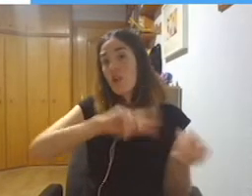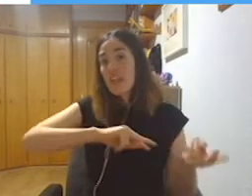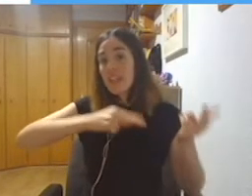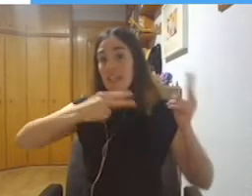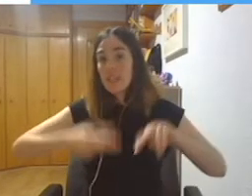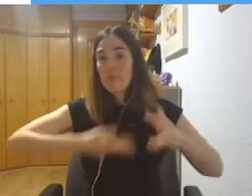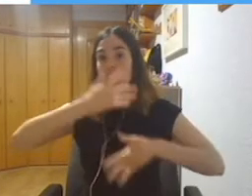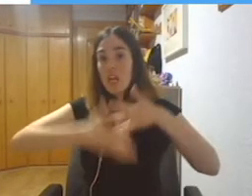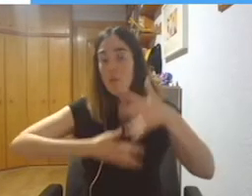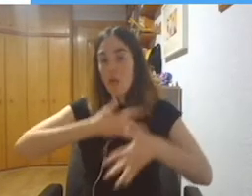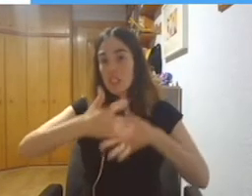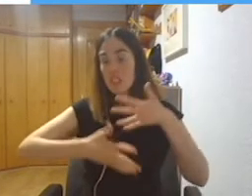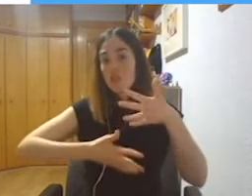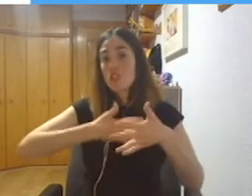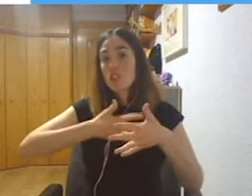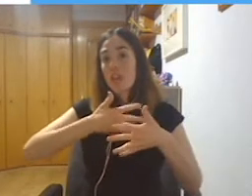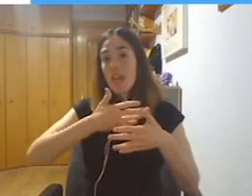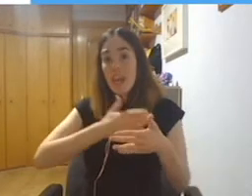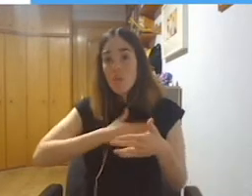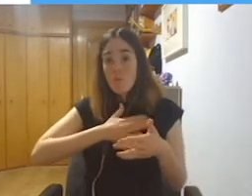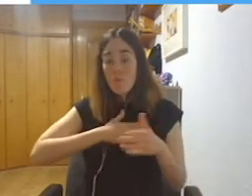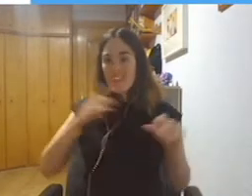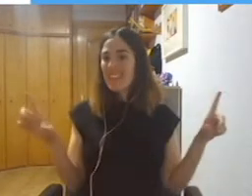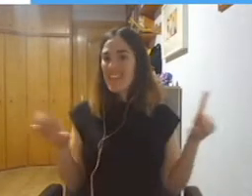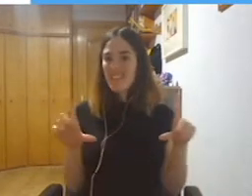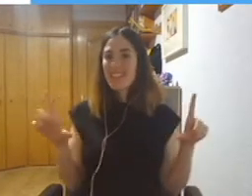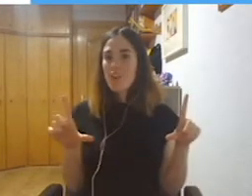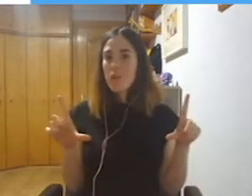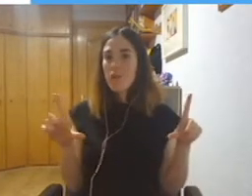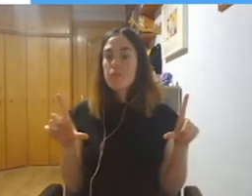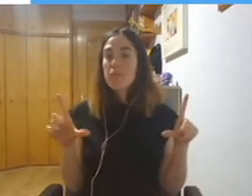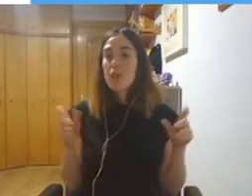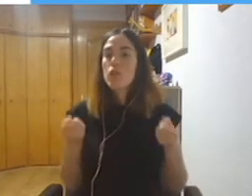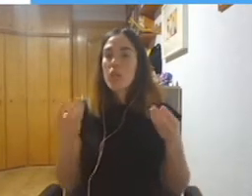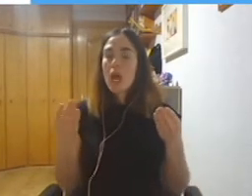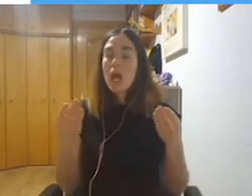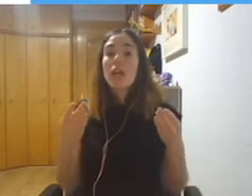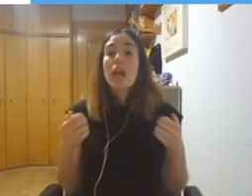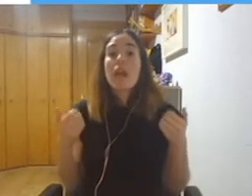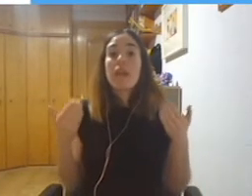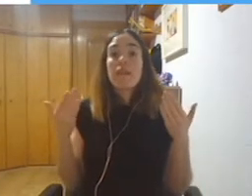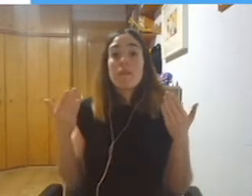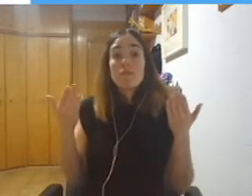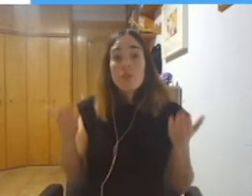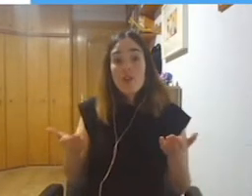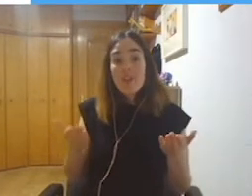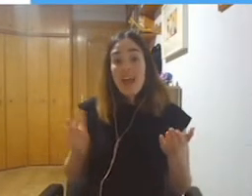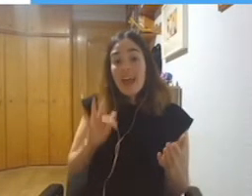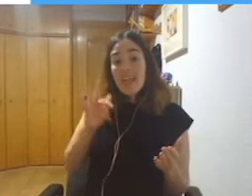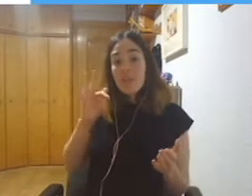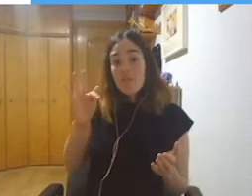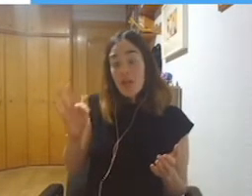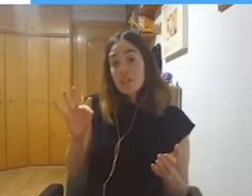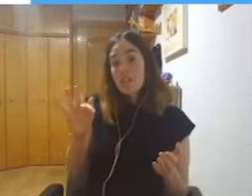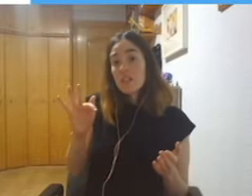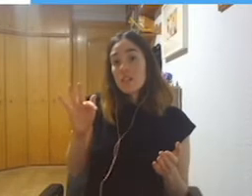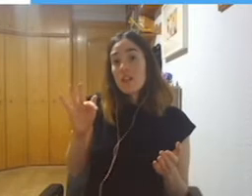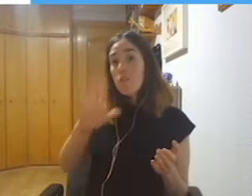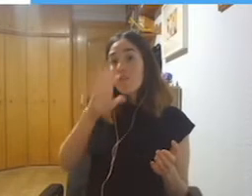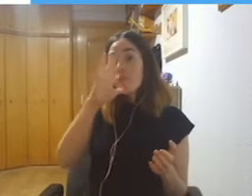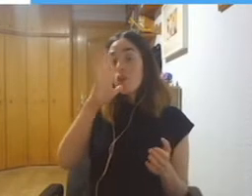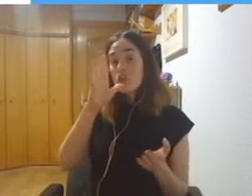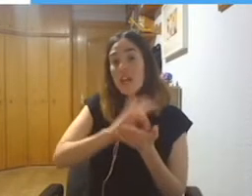interpretando lengua de signos en nuestra propia televisión. ¿Por qué? Porque es que además de ser un servicio